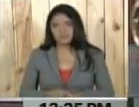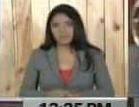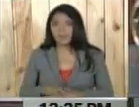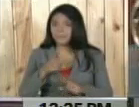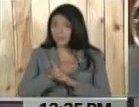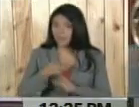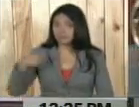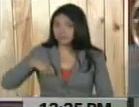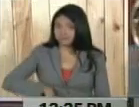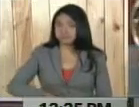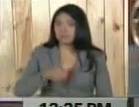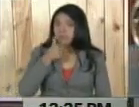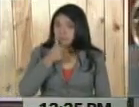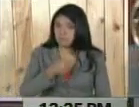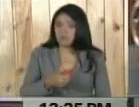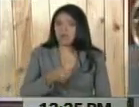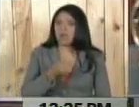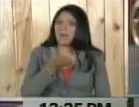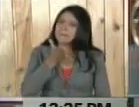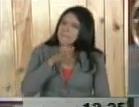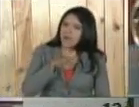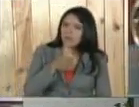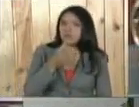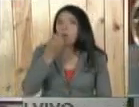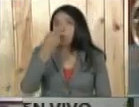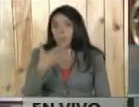buenos, medios, buenos y altos,